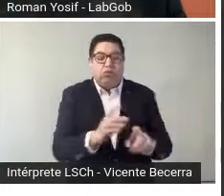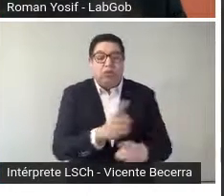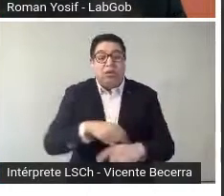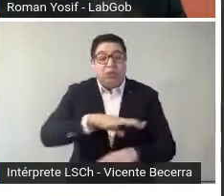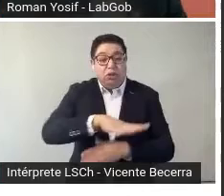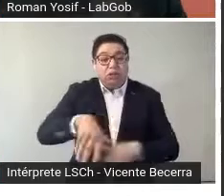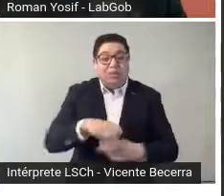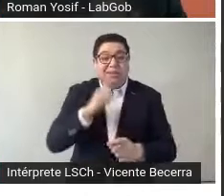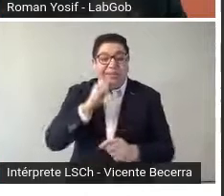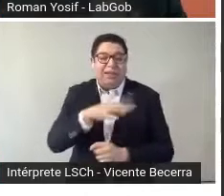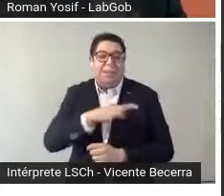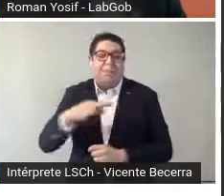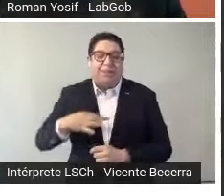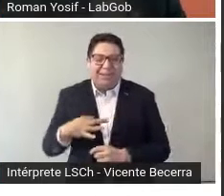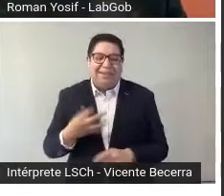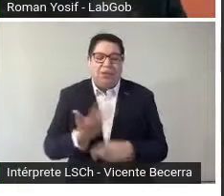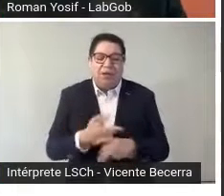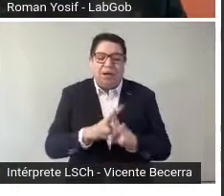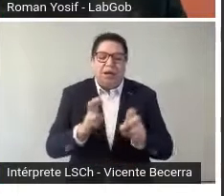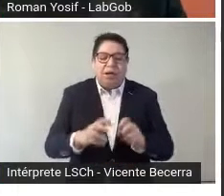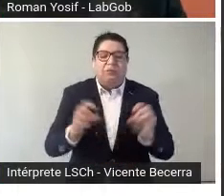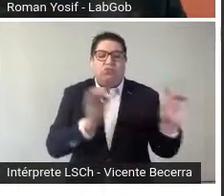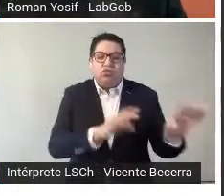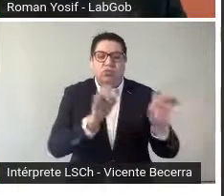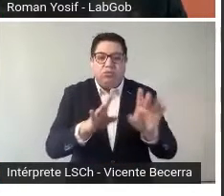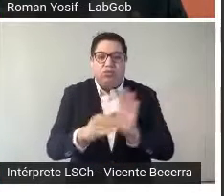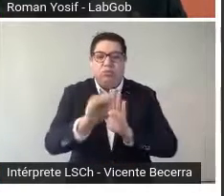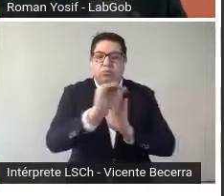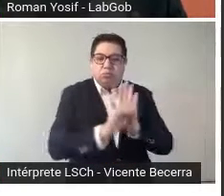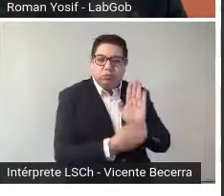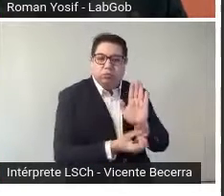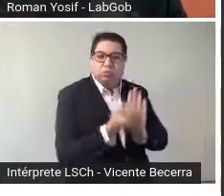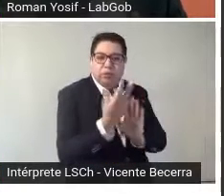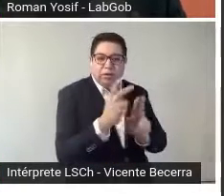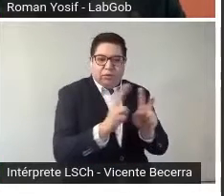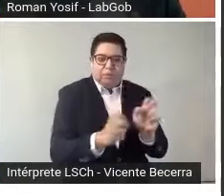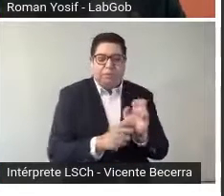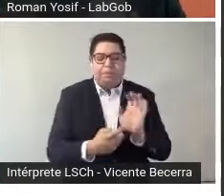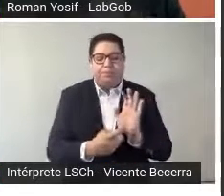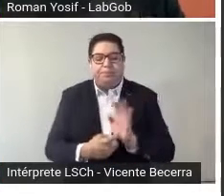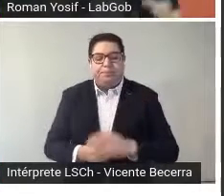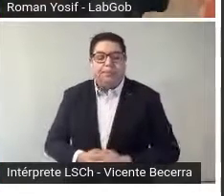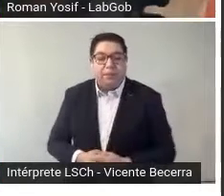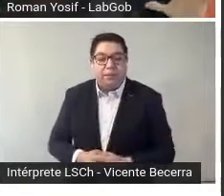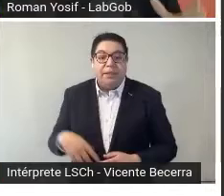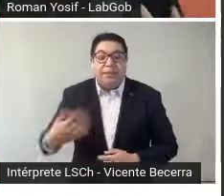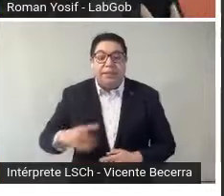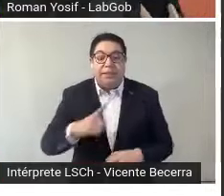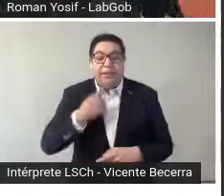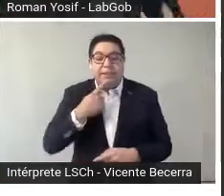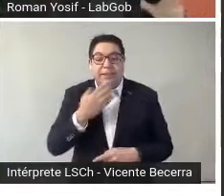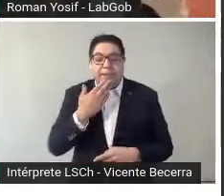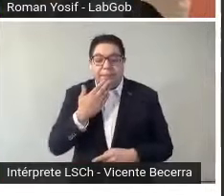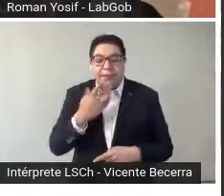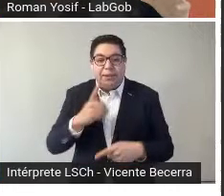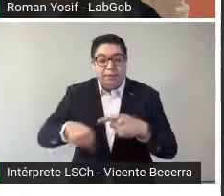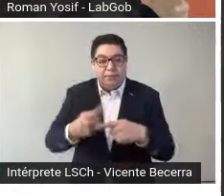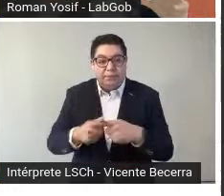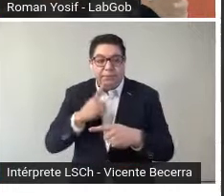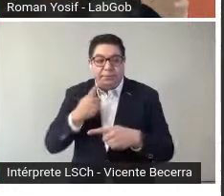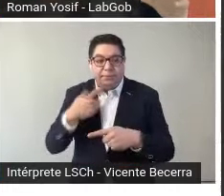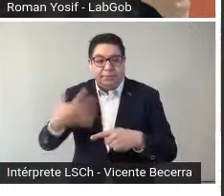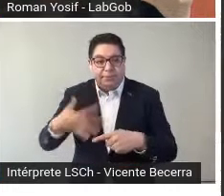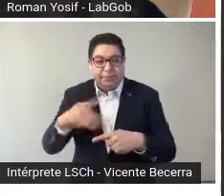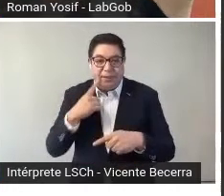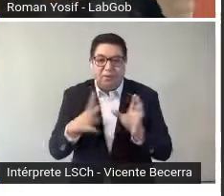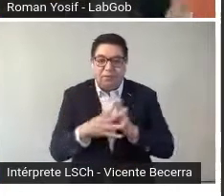de los ministerios donde se están implementando nuevas políticas públicas. Y por último, y no menos importante, para completar este modelo que